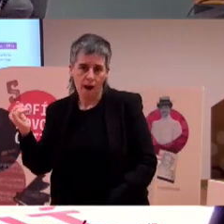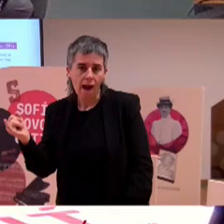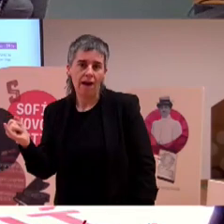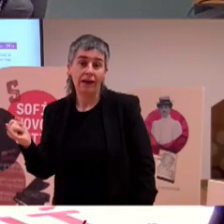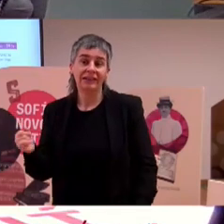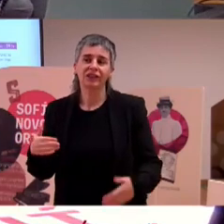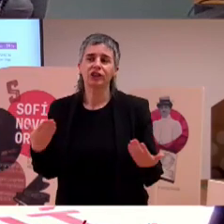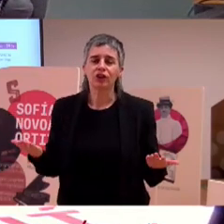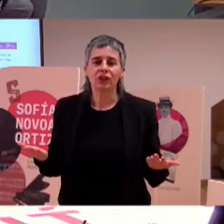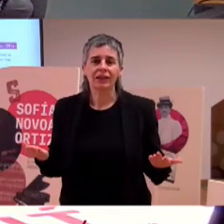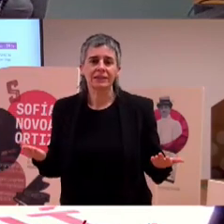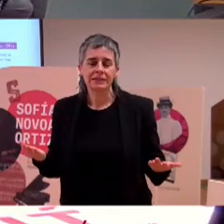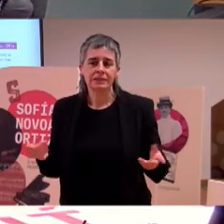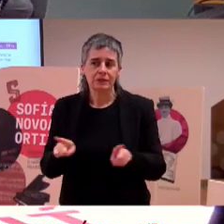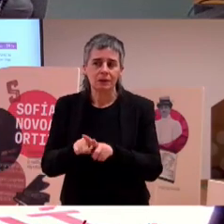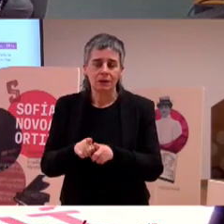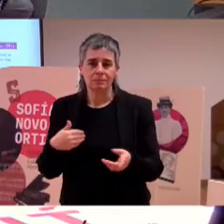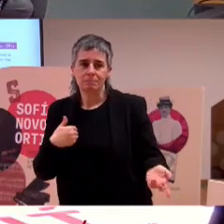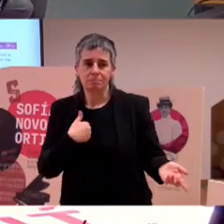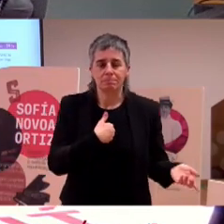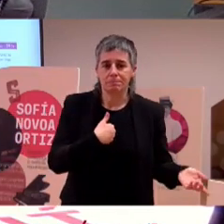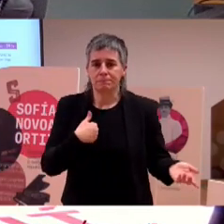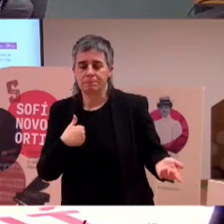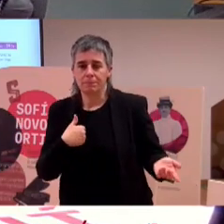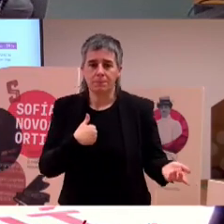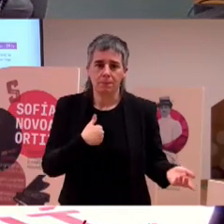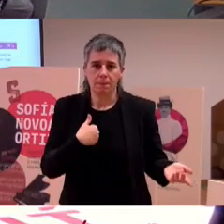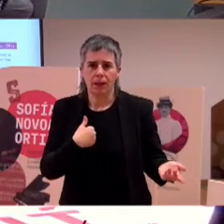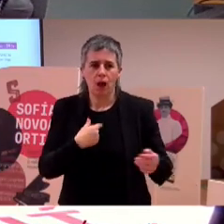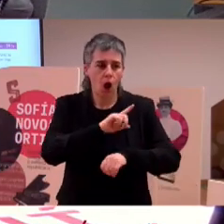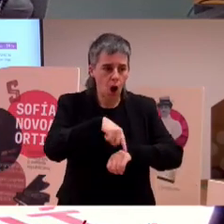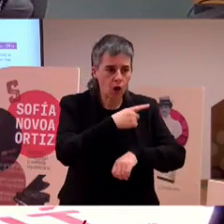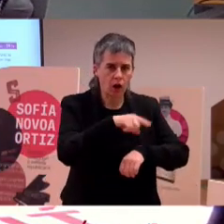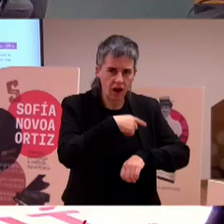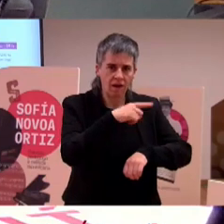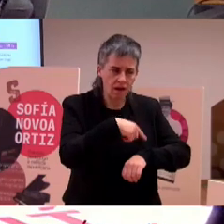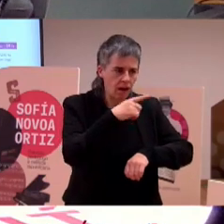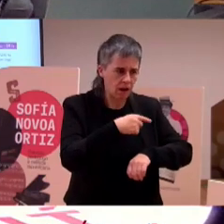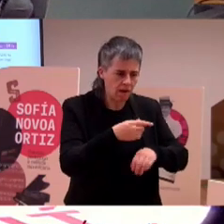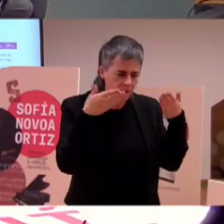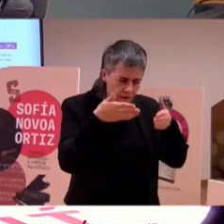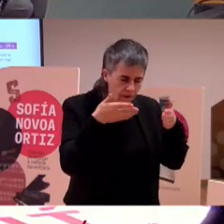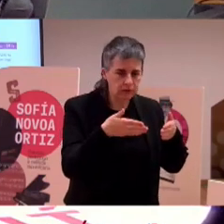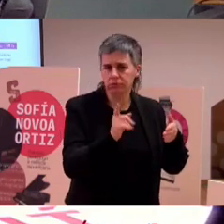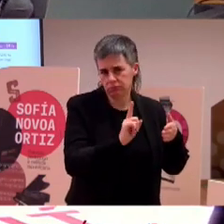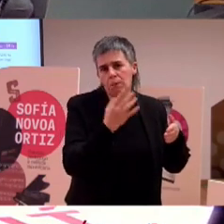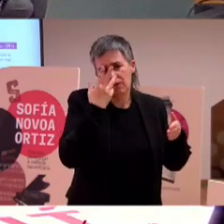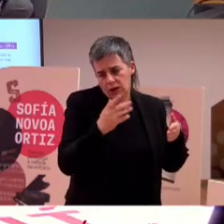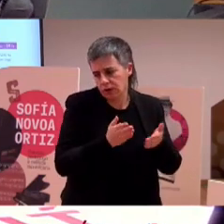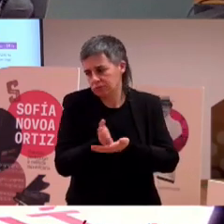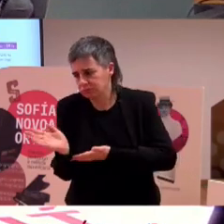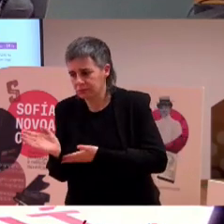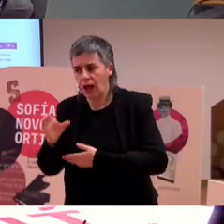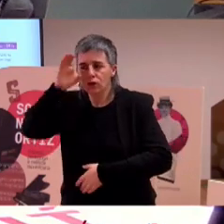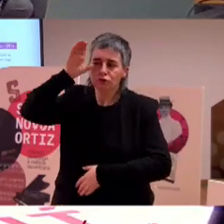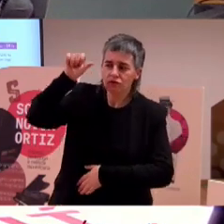Entón, non era só estar todas as horas, prefería escoitar, prefería analizar, prefería facer outras